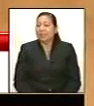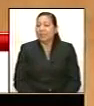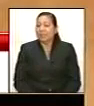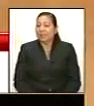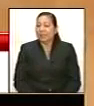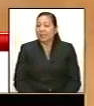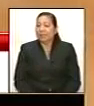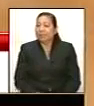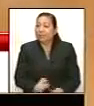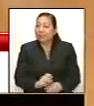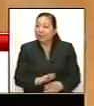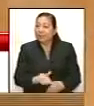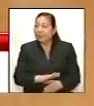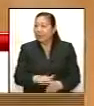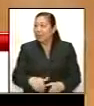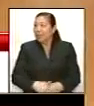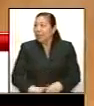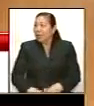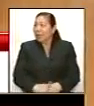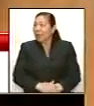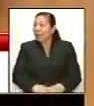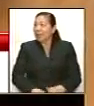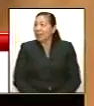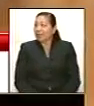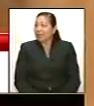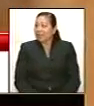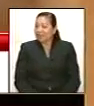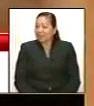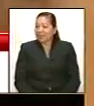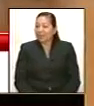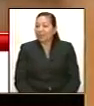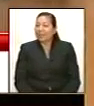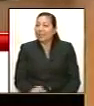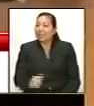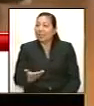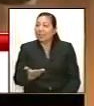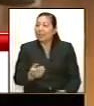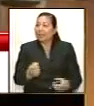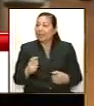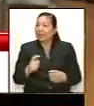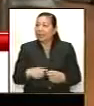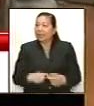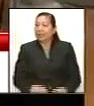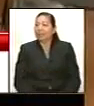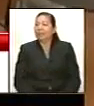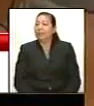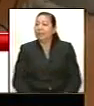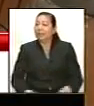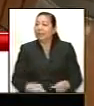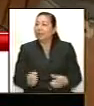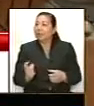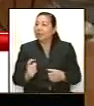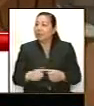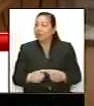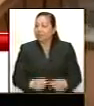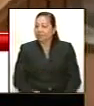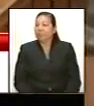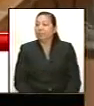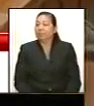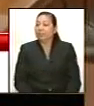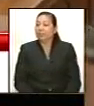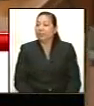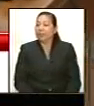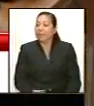las capacidades y las competencias, pero sí quería mencionar que existen contenidos y competencias vinculadas al ejercicio